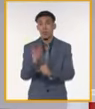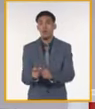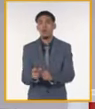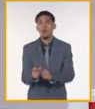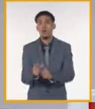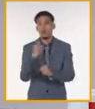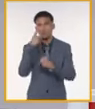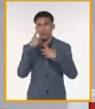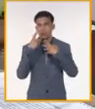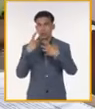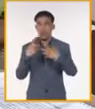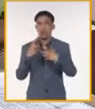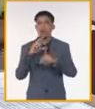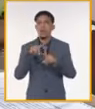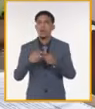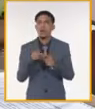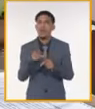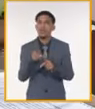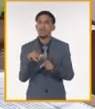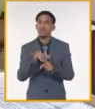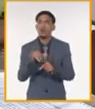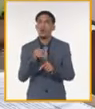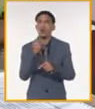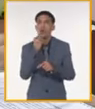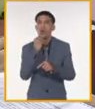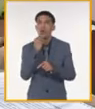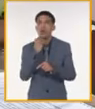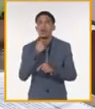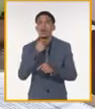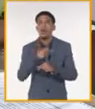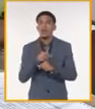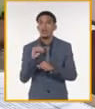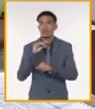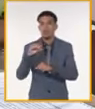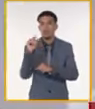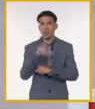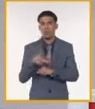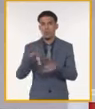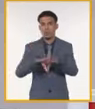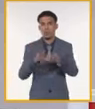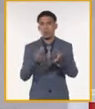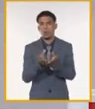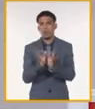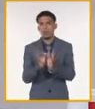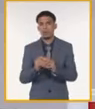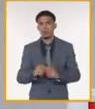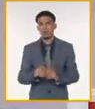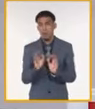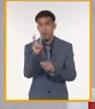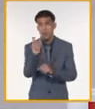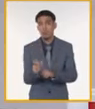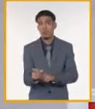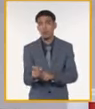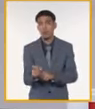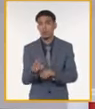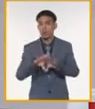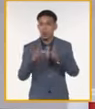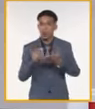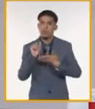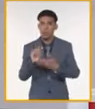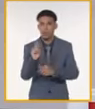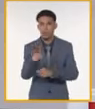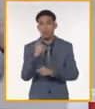importante le garantiza tener una seguridad le le garantiza la seguridad social le garantiza toda la la la la las prestaciones Entonces